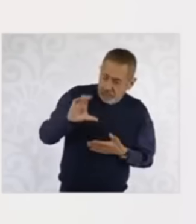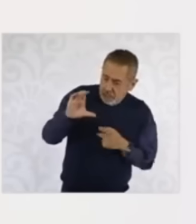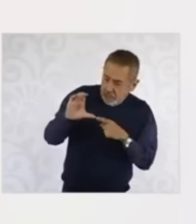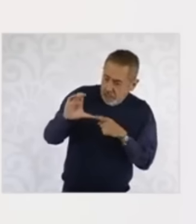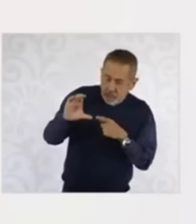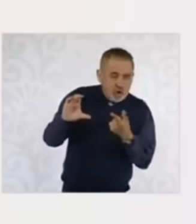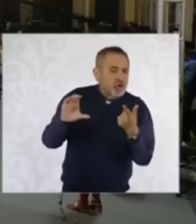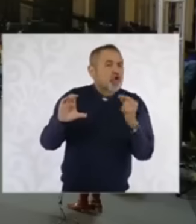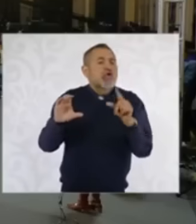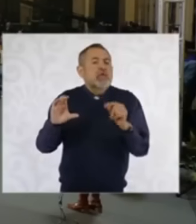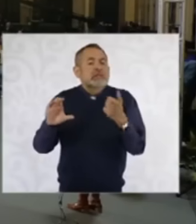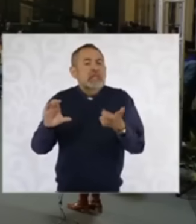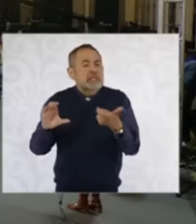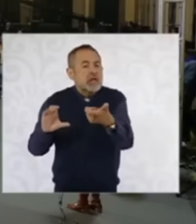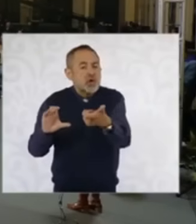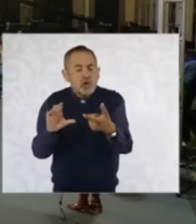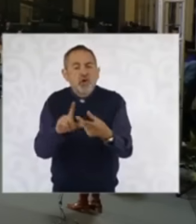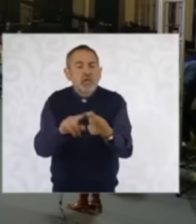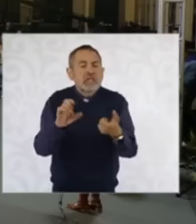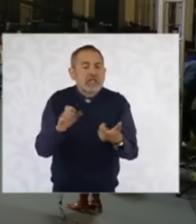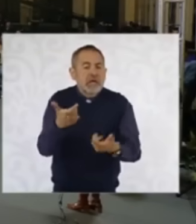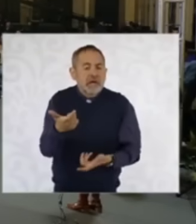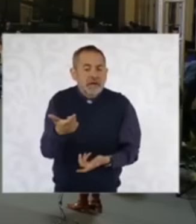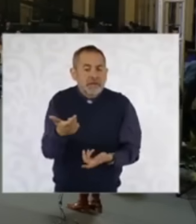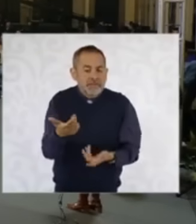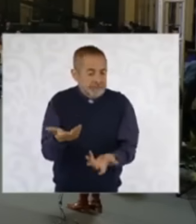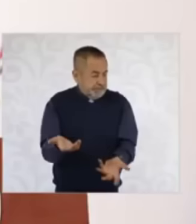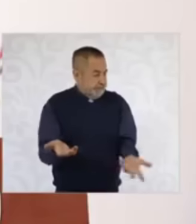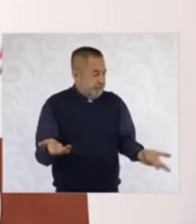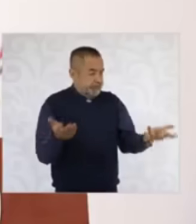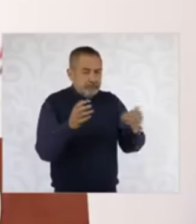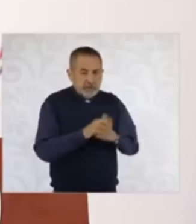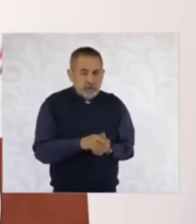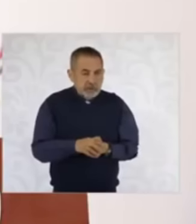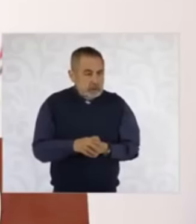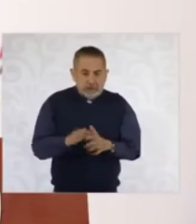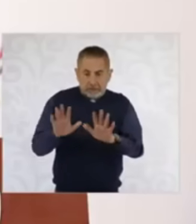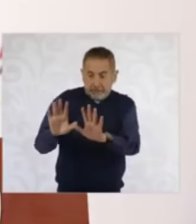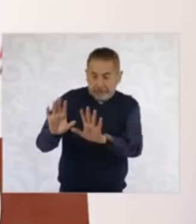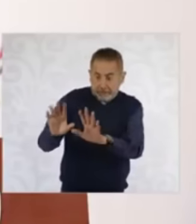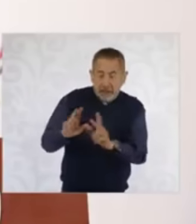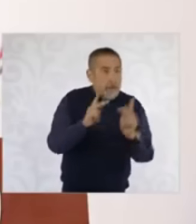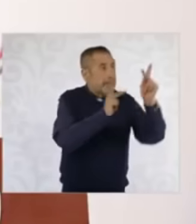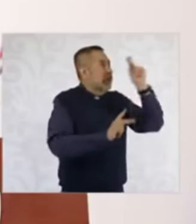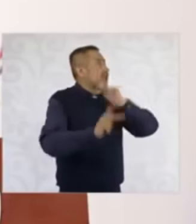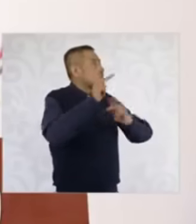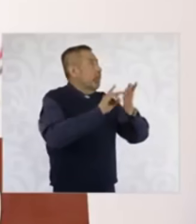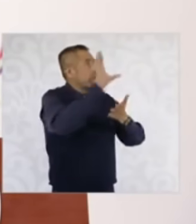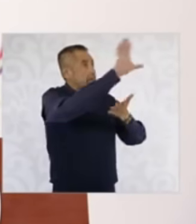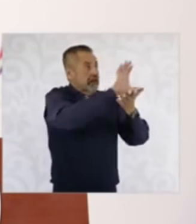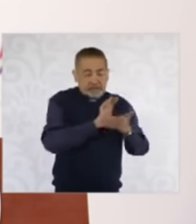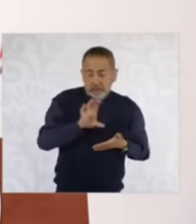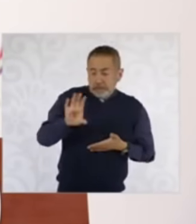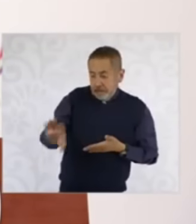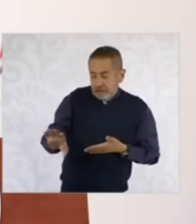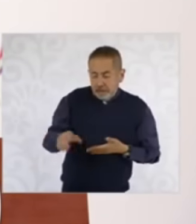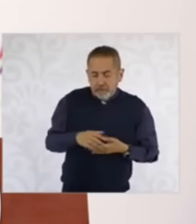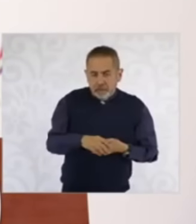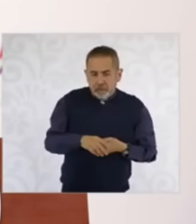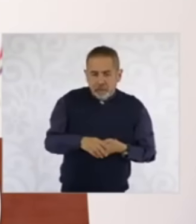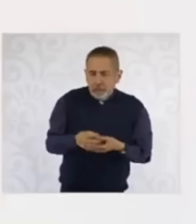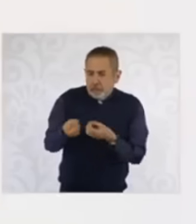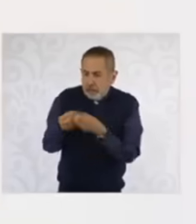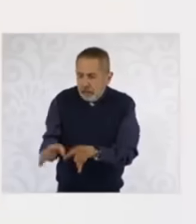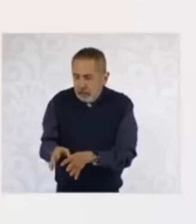base de todo y así evitar que se inflara todo lo demás. Pero, ¿qué creen? El gobierno, muy vivillo desde